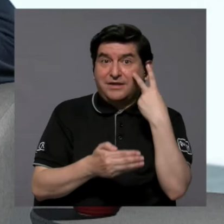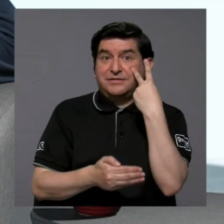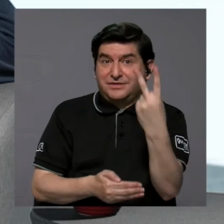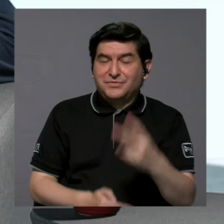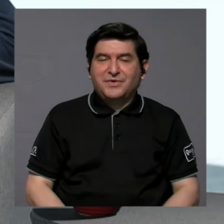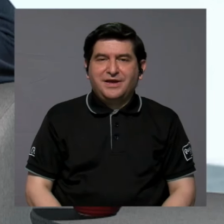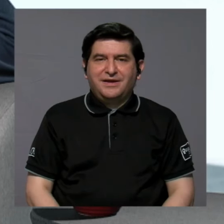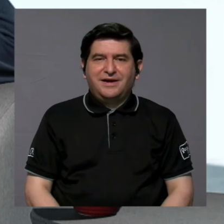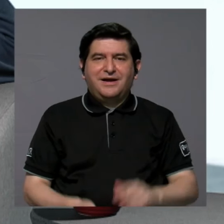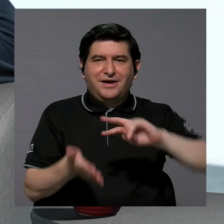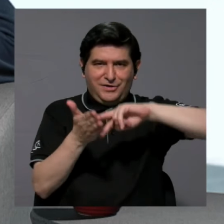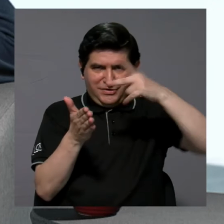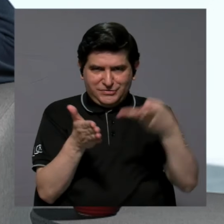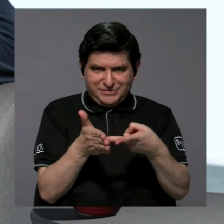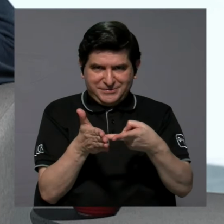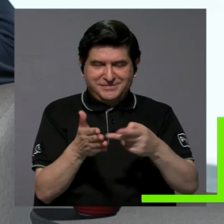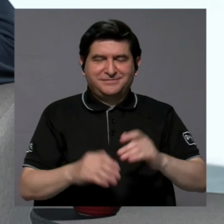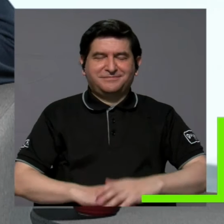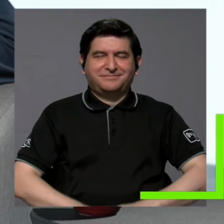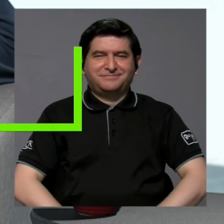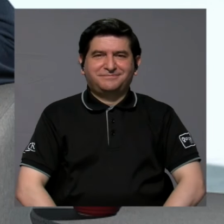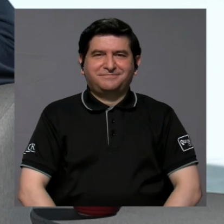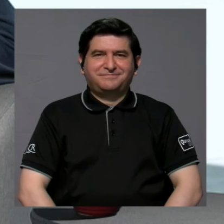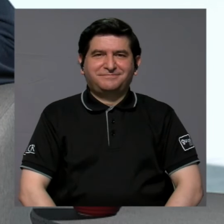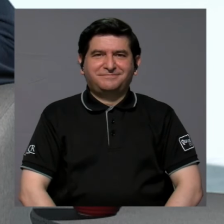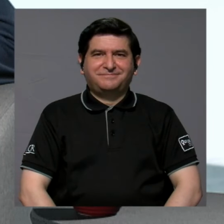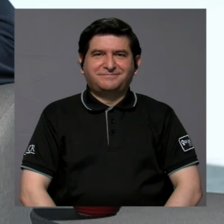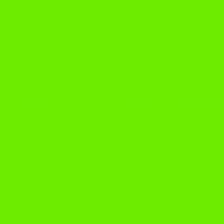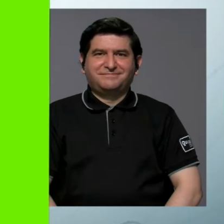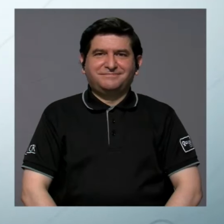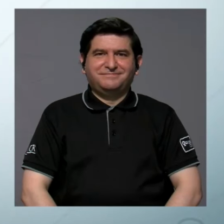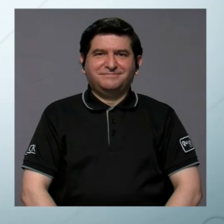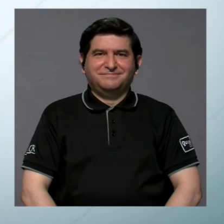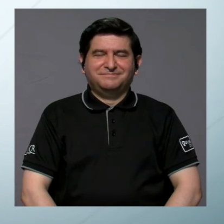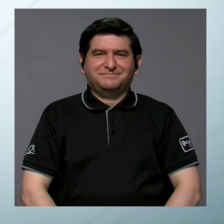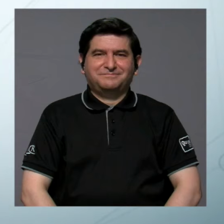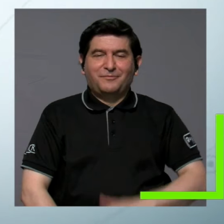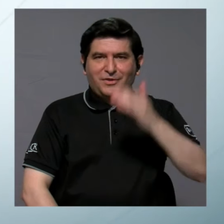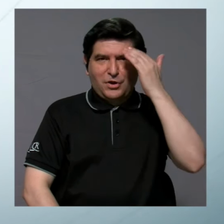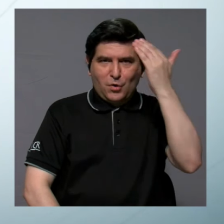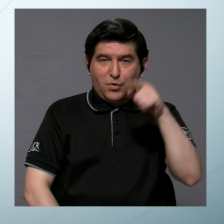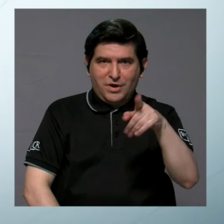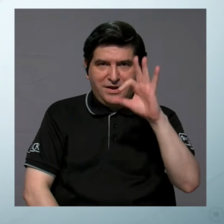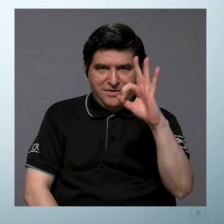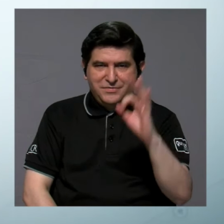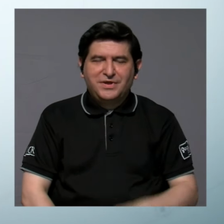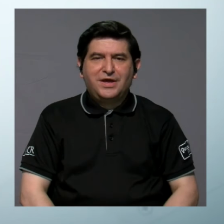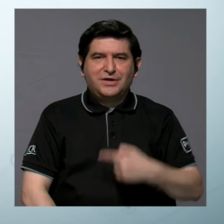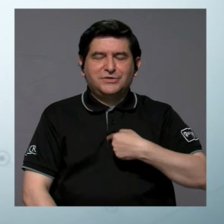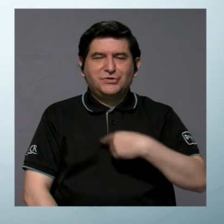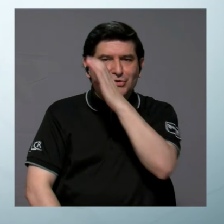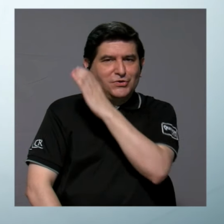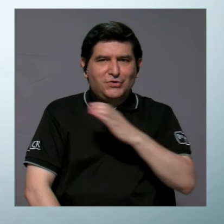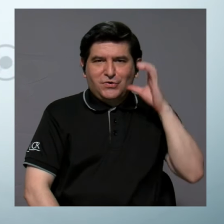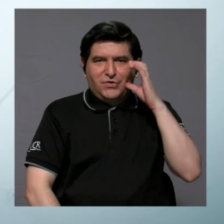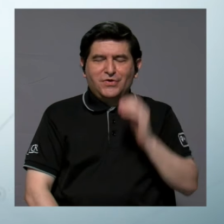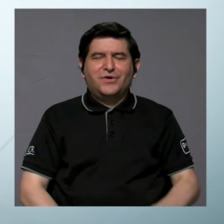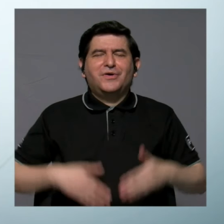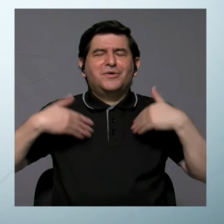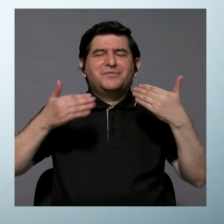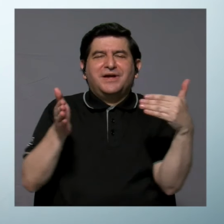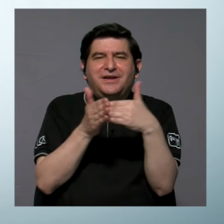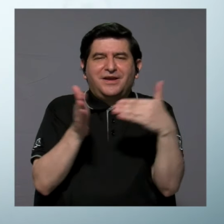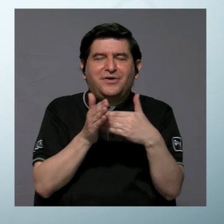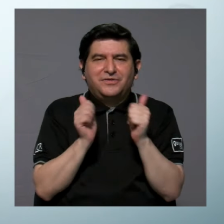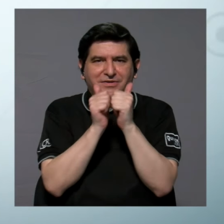antes ver nuestra sección de conceptos. Hola, ¿qué tal? Soy Catalina Lao y me